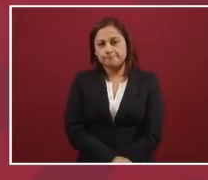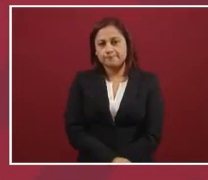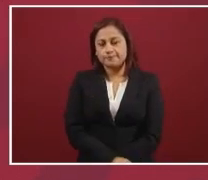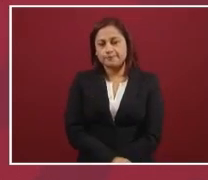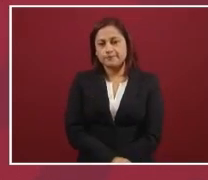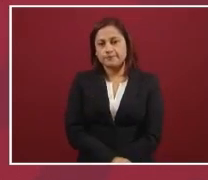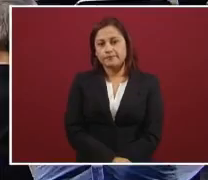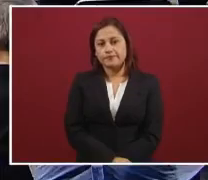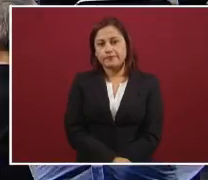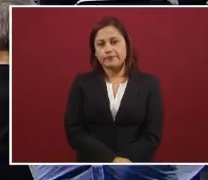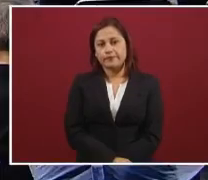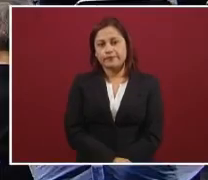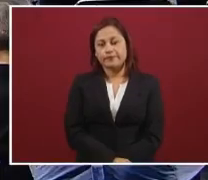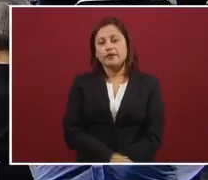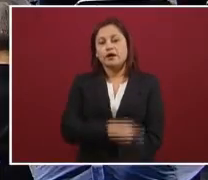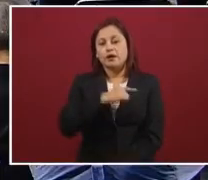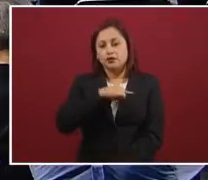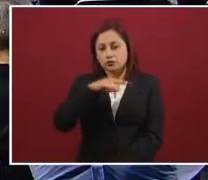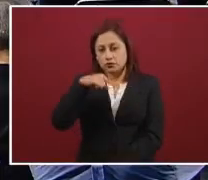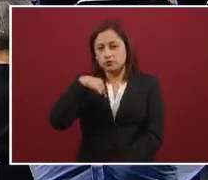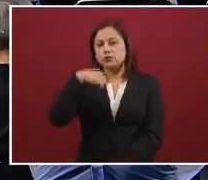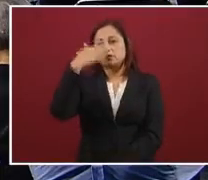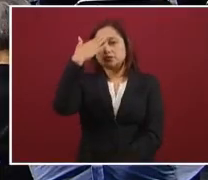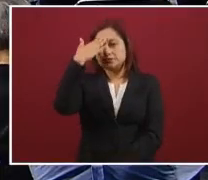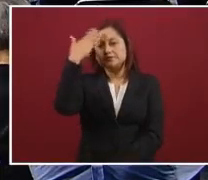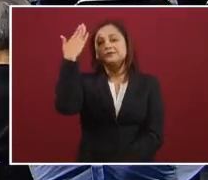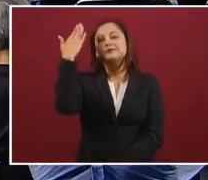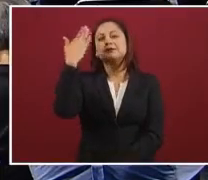estamos muy conscientes de que hay una oposición,